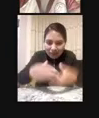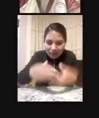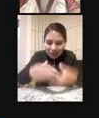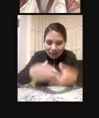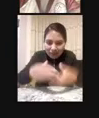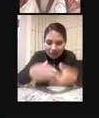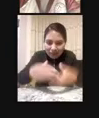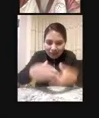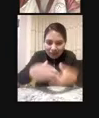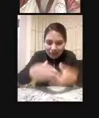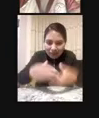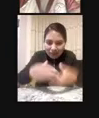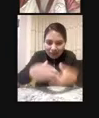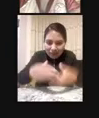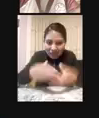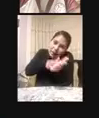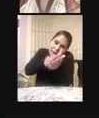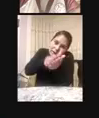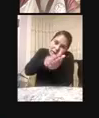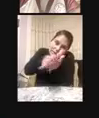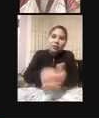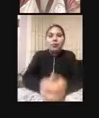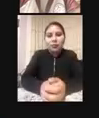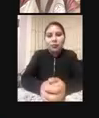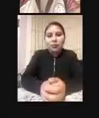objeto de ir formando el arco plantar.